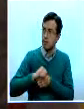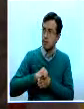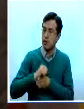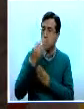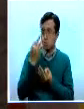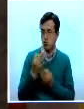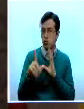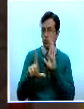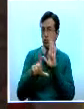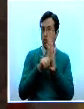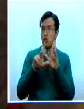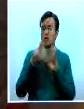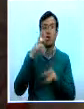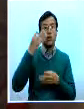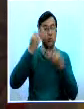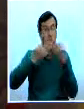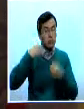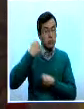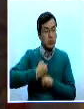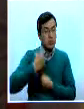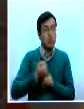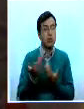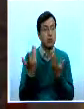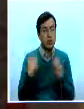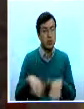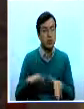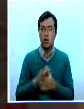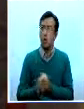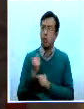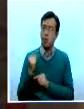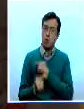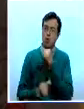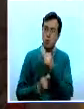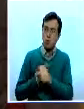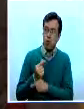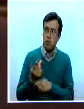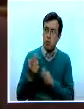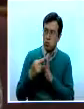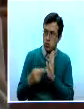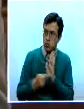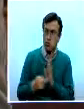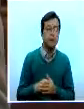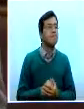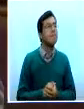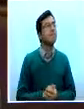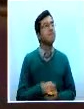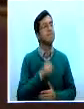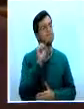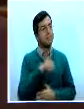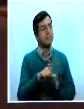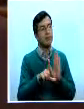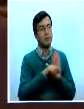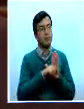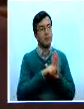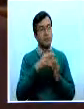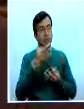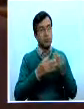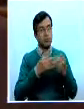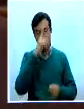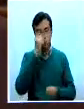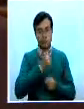la ley de justicia laboral la cartera de trabajo ya está avanzando en esta reglamentación definitivamente la ley de justicia laboral se